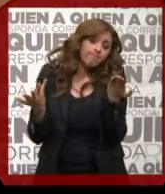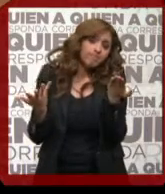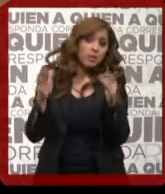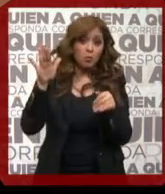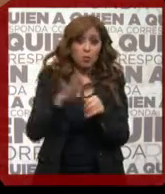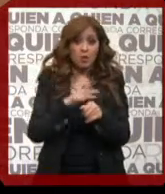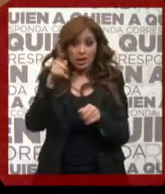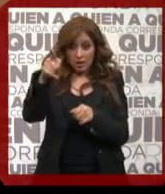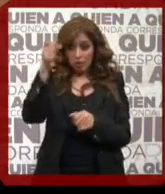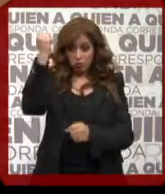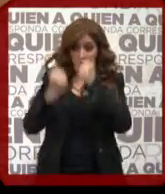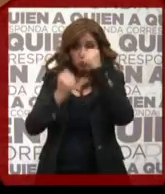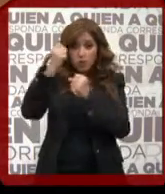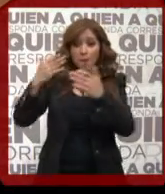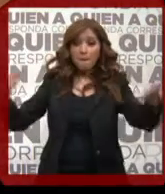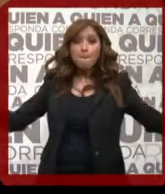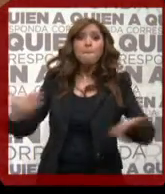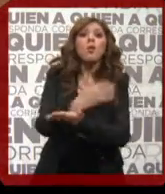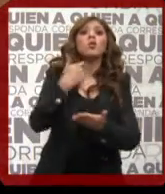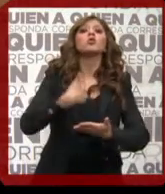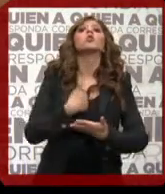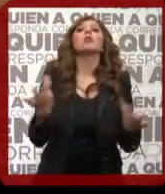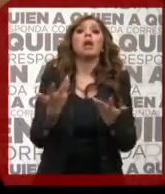Porque si se echa a correr la tope.